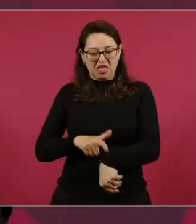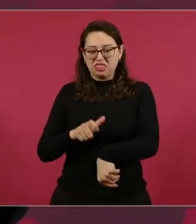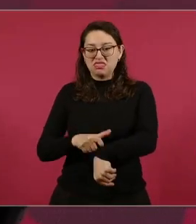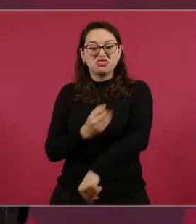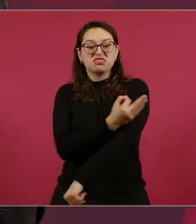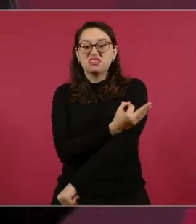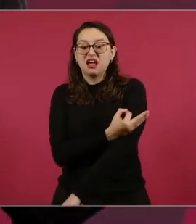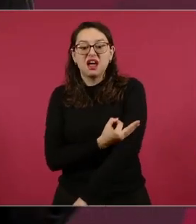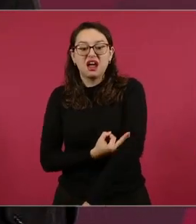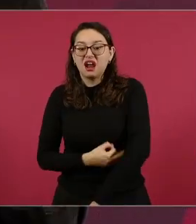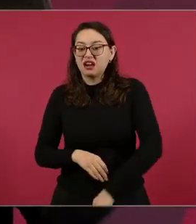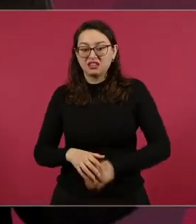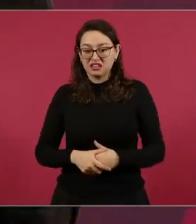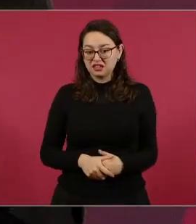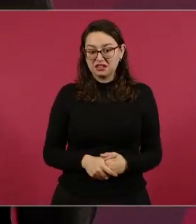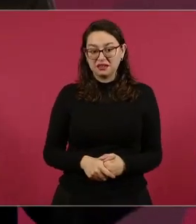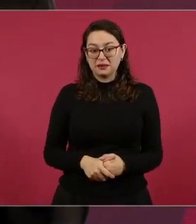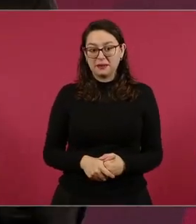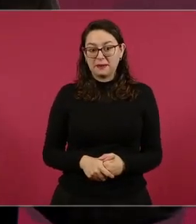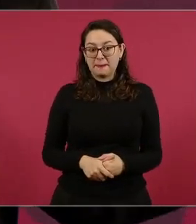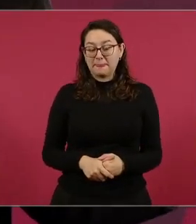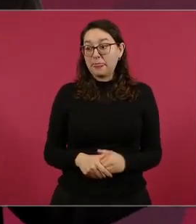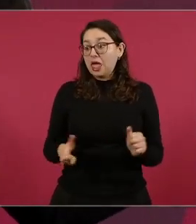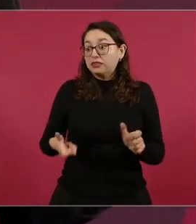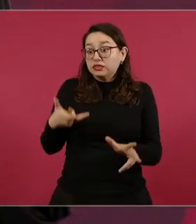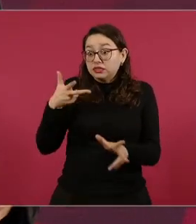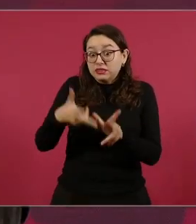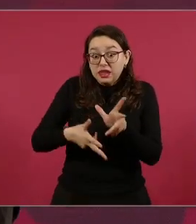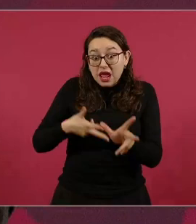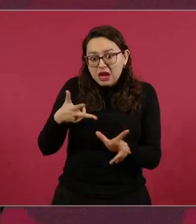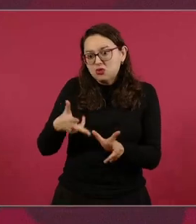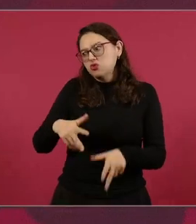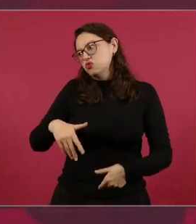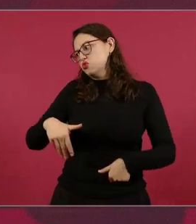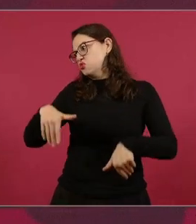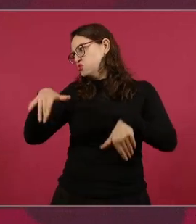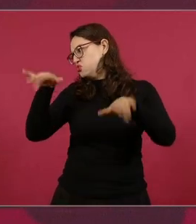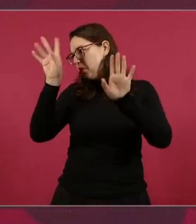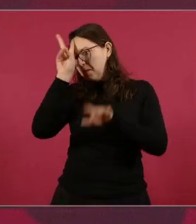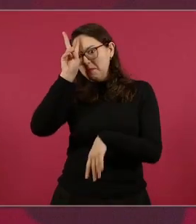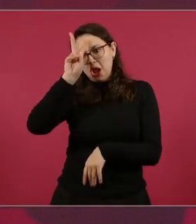Desde luego nunca llegaban a tiempo los trenes.